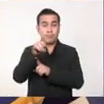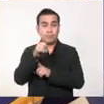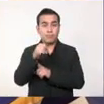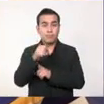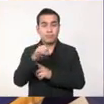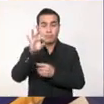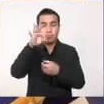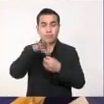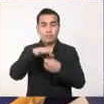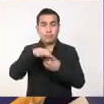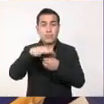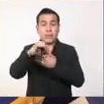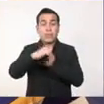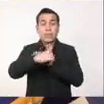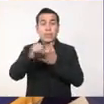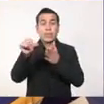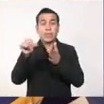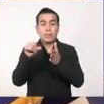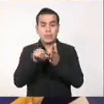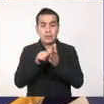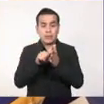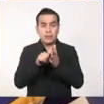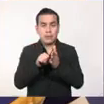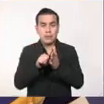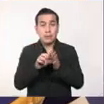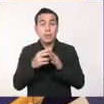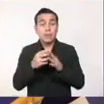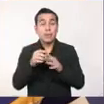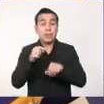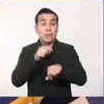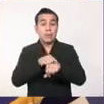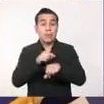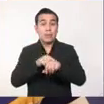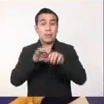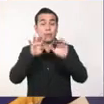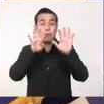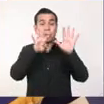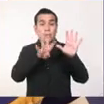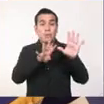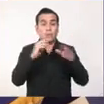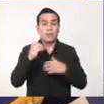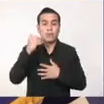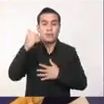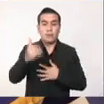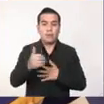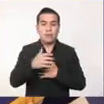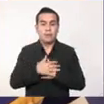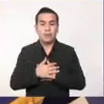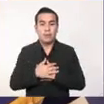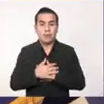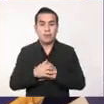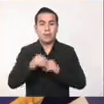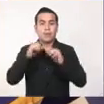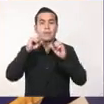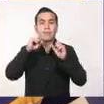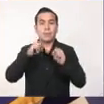elegidos por la Asamblea Legislativa para un periodo de 9 años.